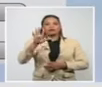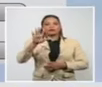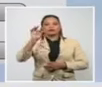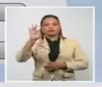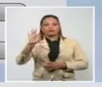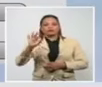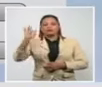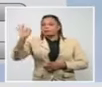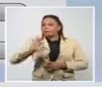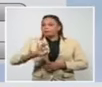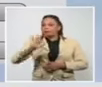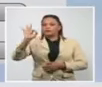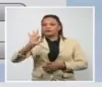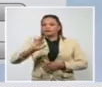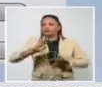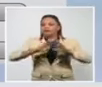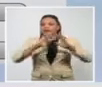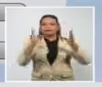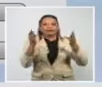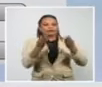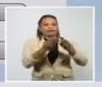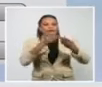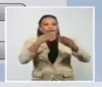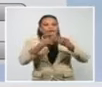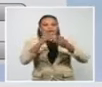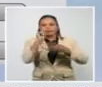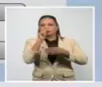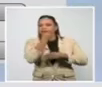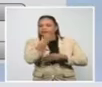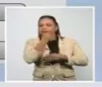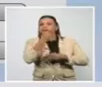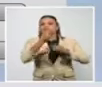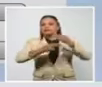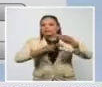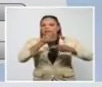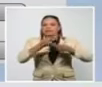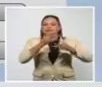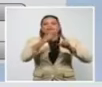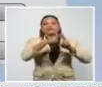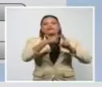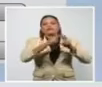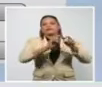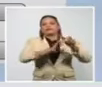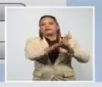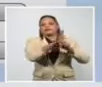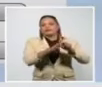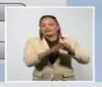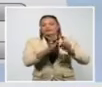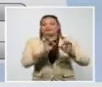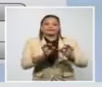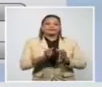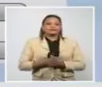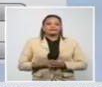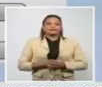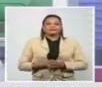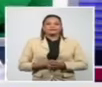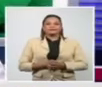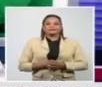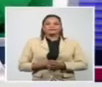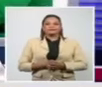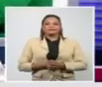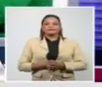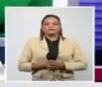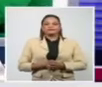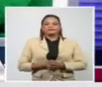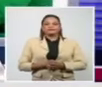1,58% de todas las muestras procesadas han sido positivas a la COVID. En el caso del día de ayer,